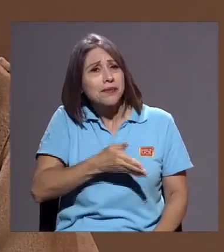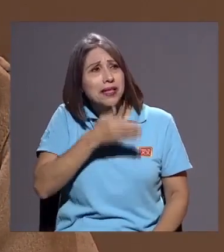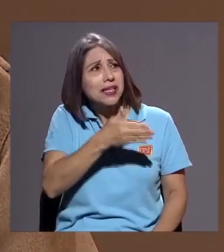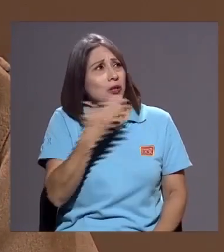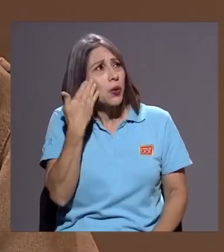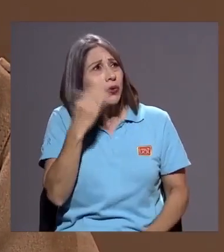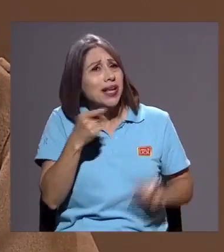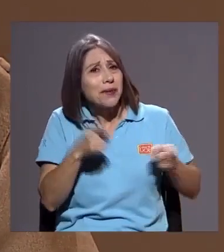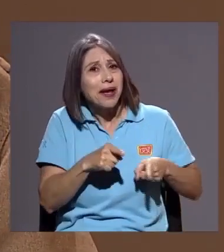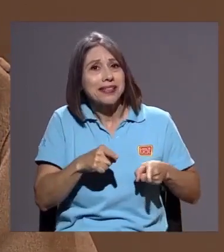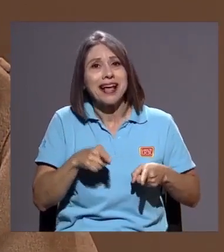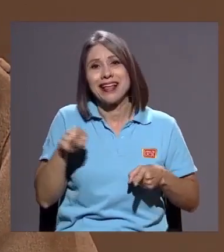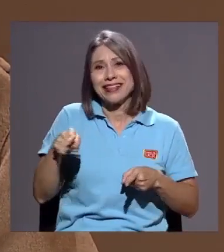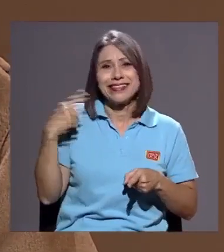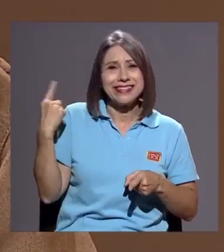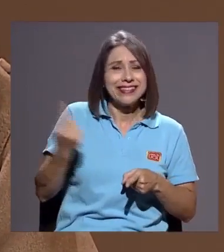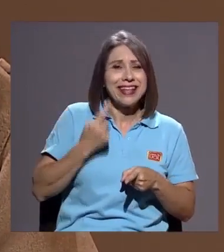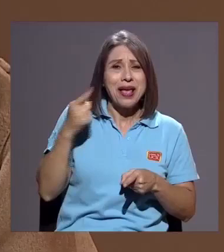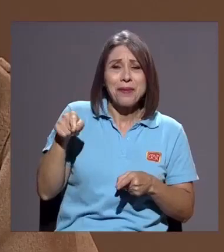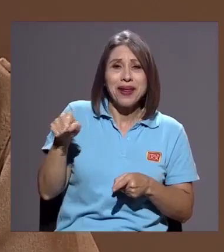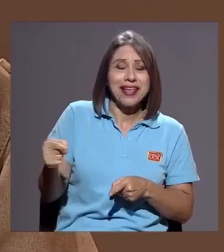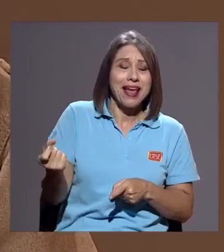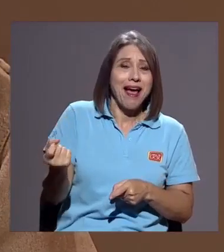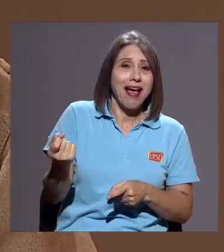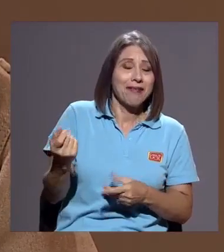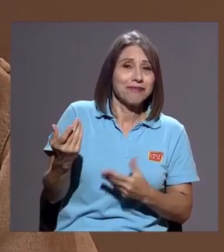Y se pasa en ese cuento haciéndome